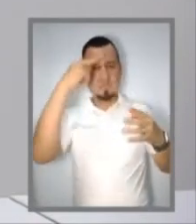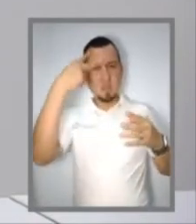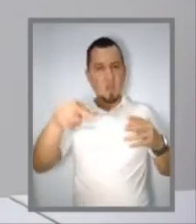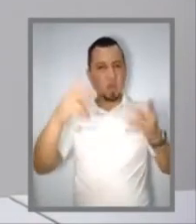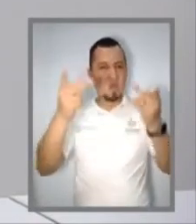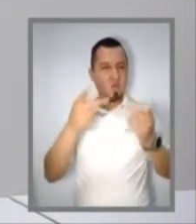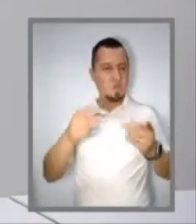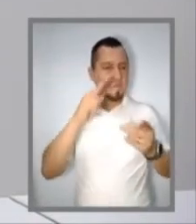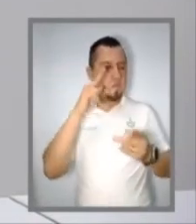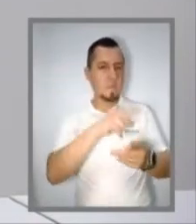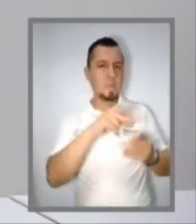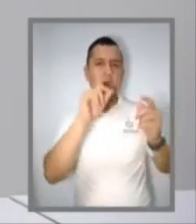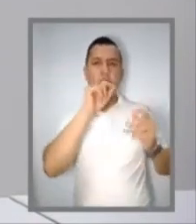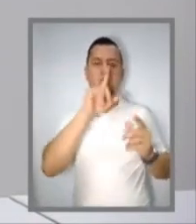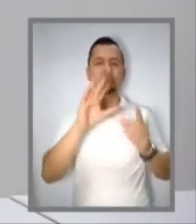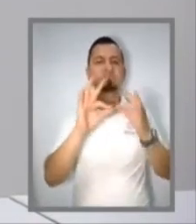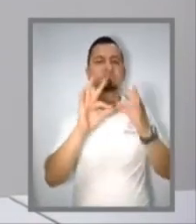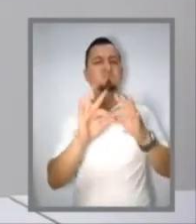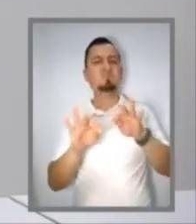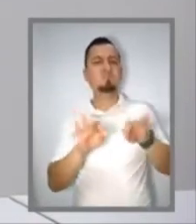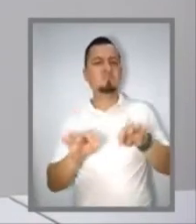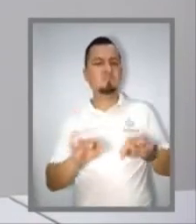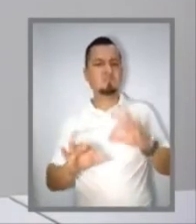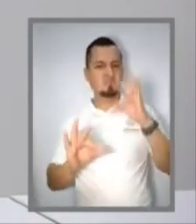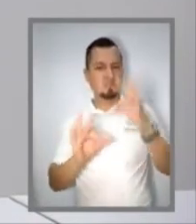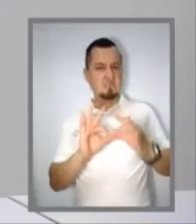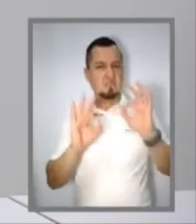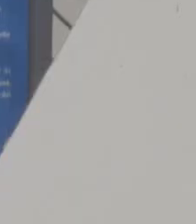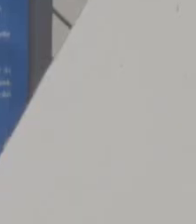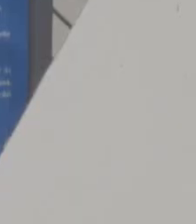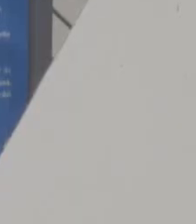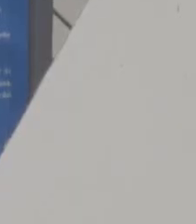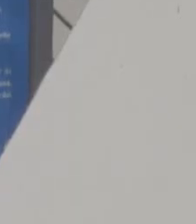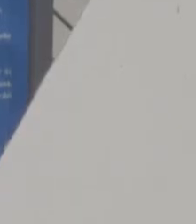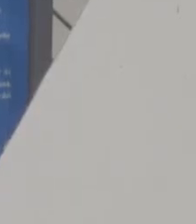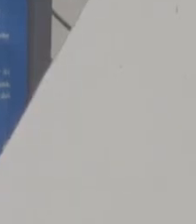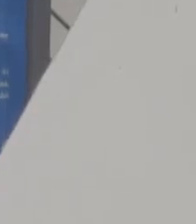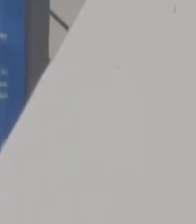van a ver reflejados precisamente en menos contagios y en menos muertes.